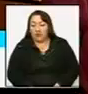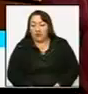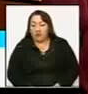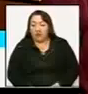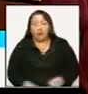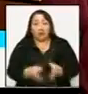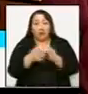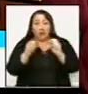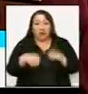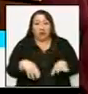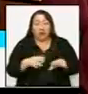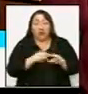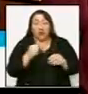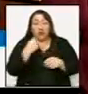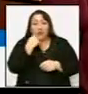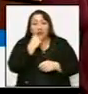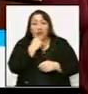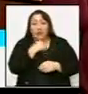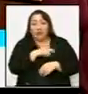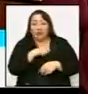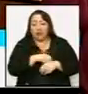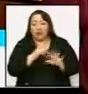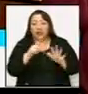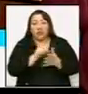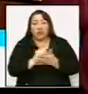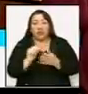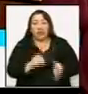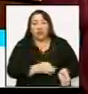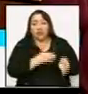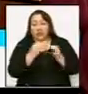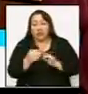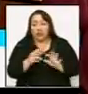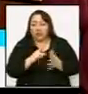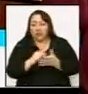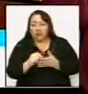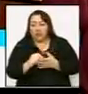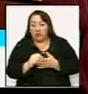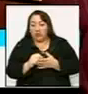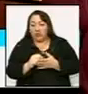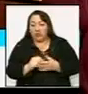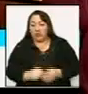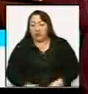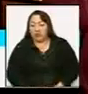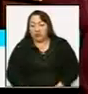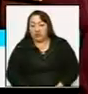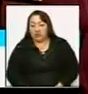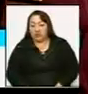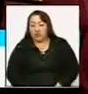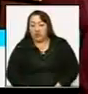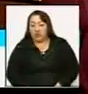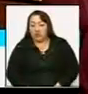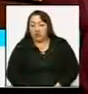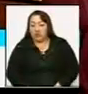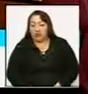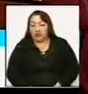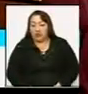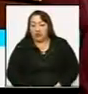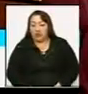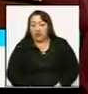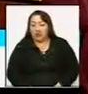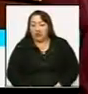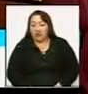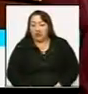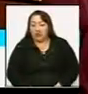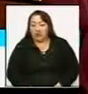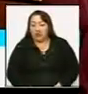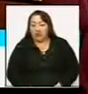el partido y el partido demora 7 meses en correr traslado, 8 meses en correr traslado, y entonces hay, sí, perdóneme para